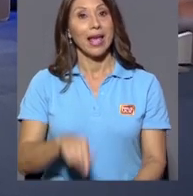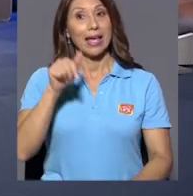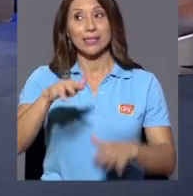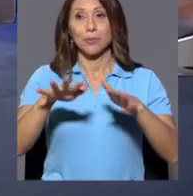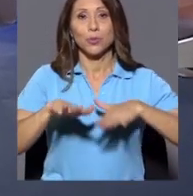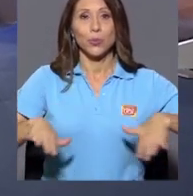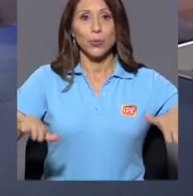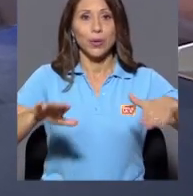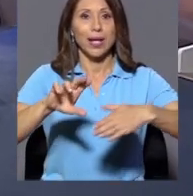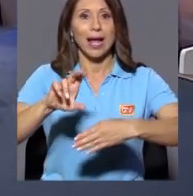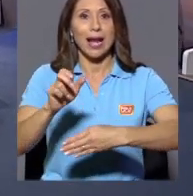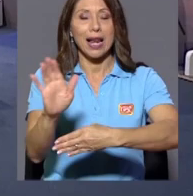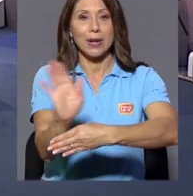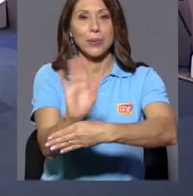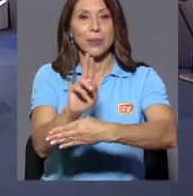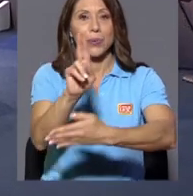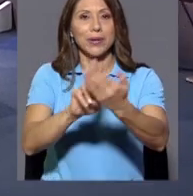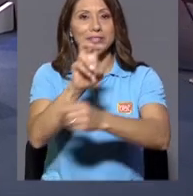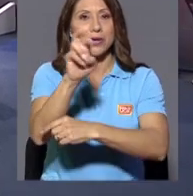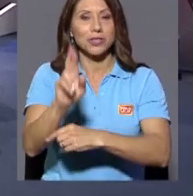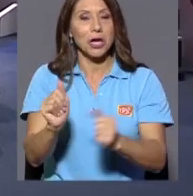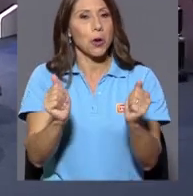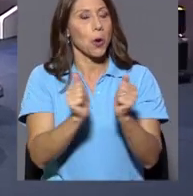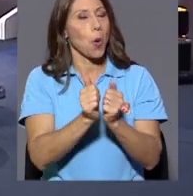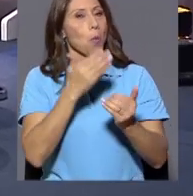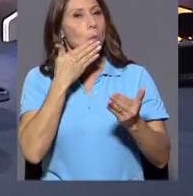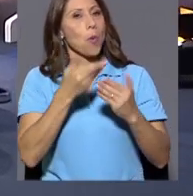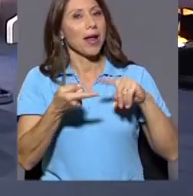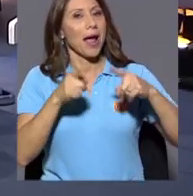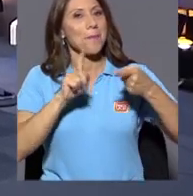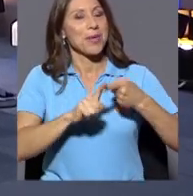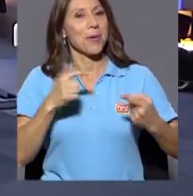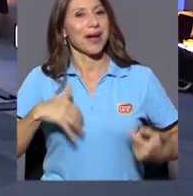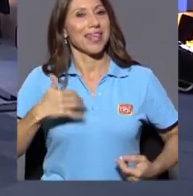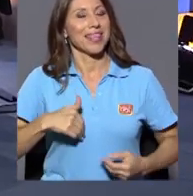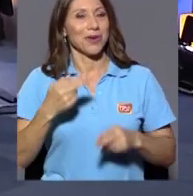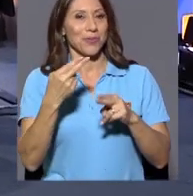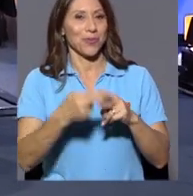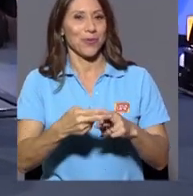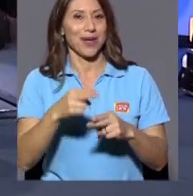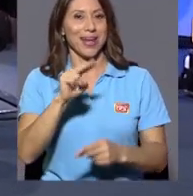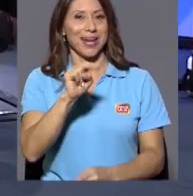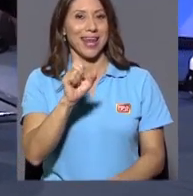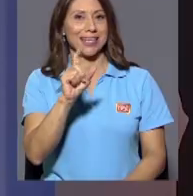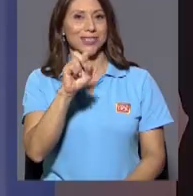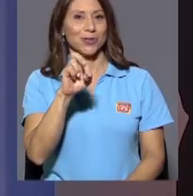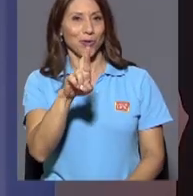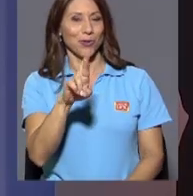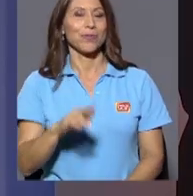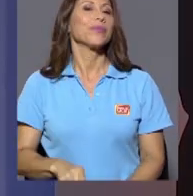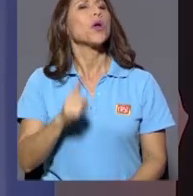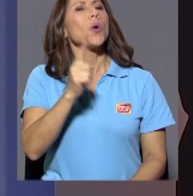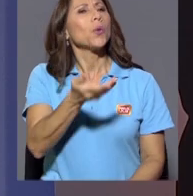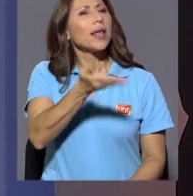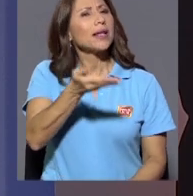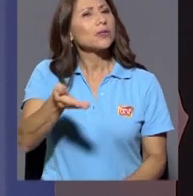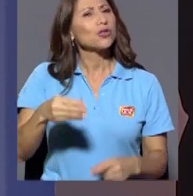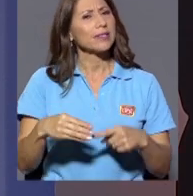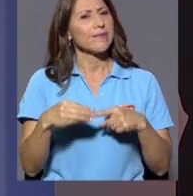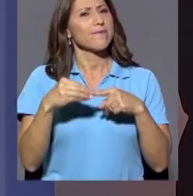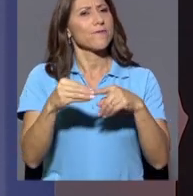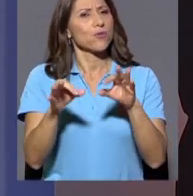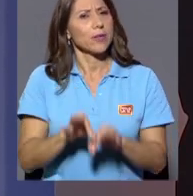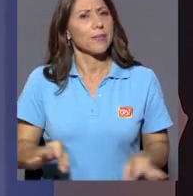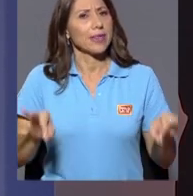estamos en los estudios del canal la universidad de costa rica con un muy buen amigo argentino néstor es una de las cosas fundamentales